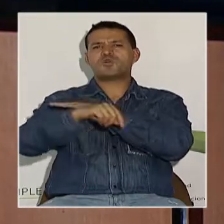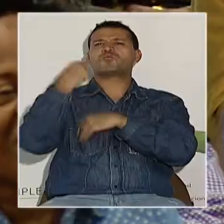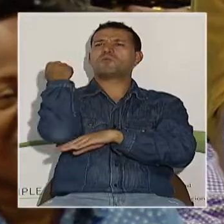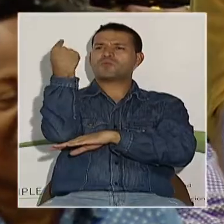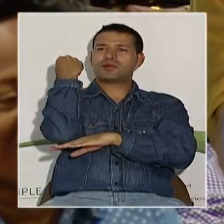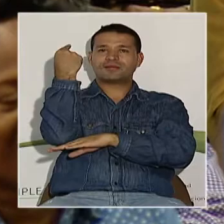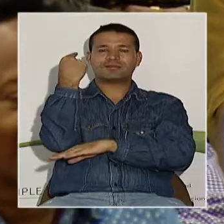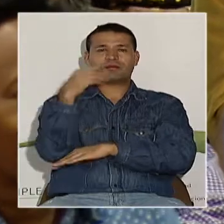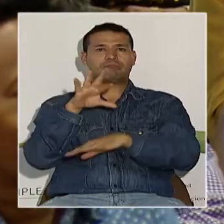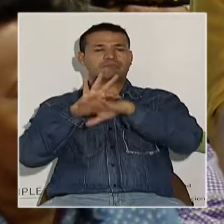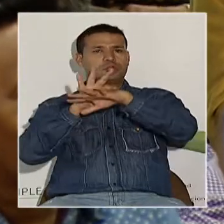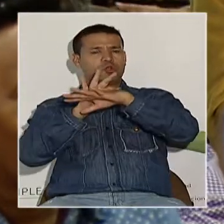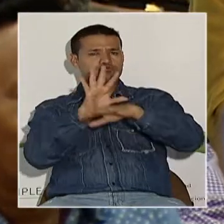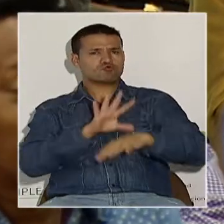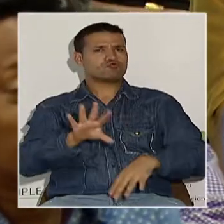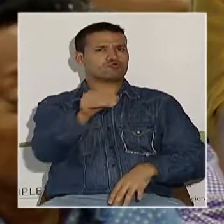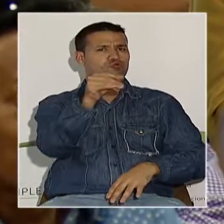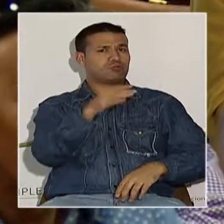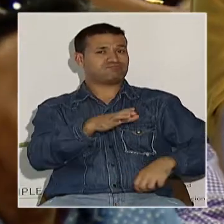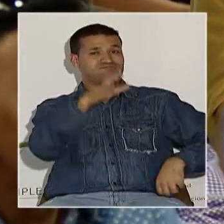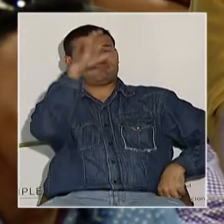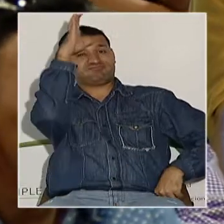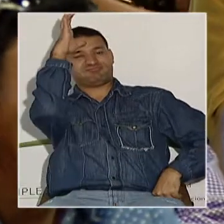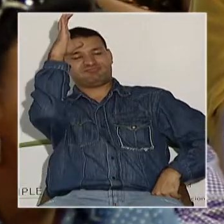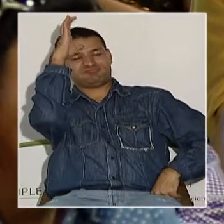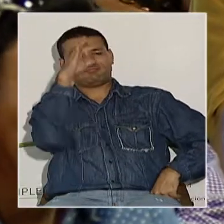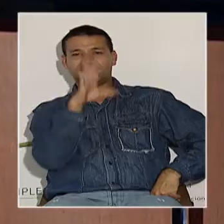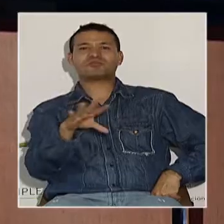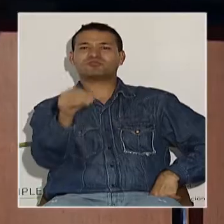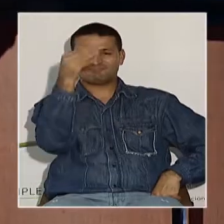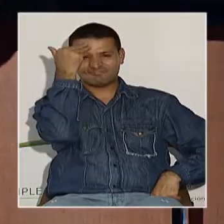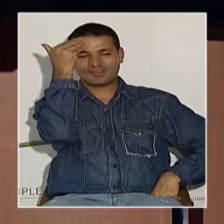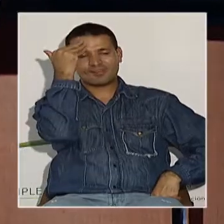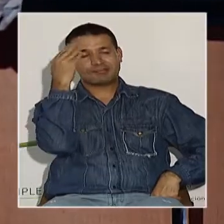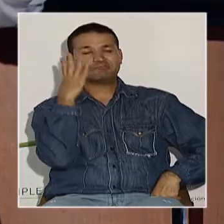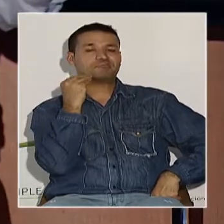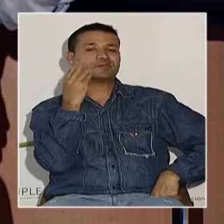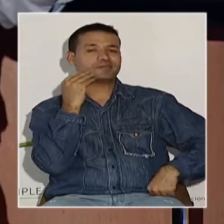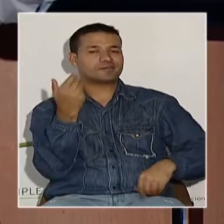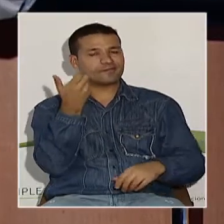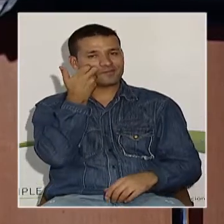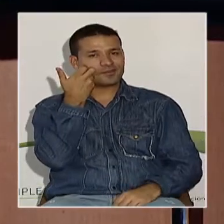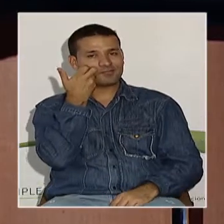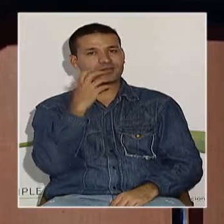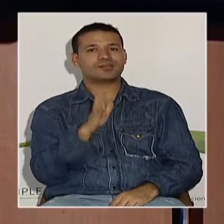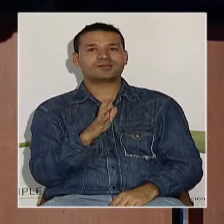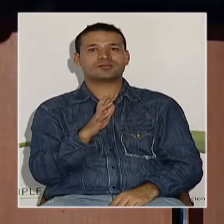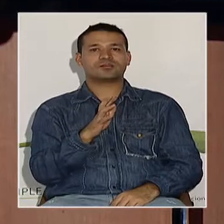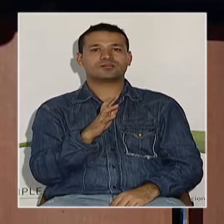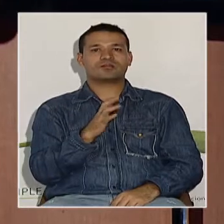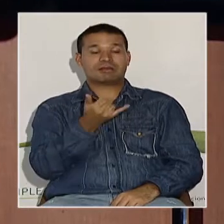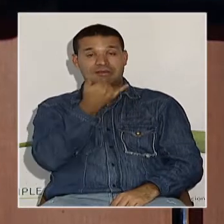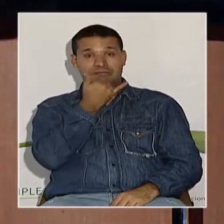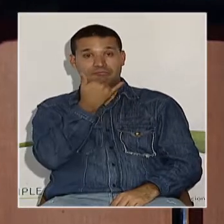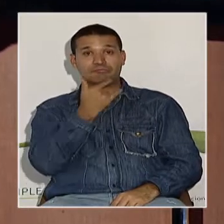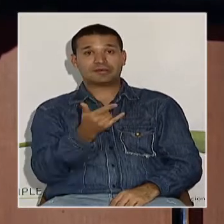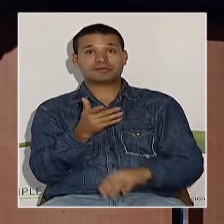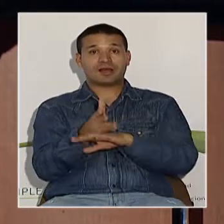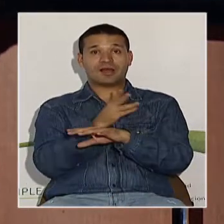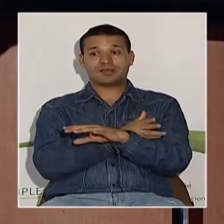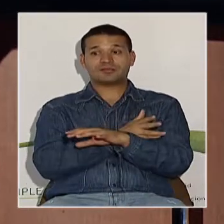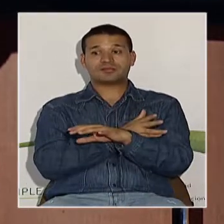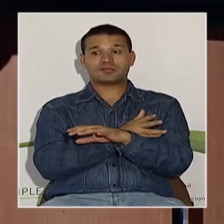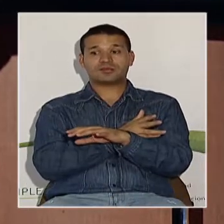medicina. Todos tenemos algo que decir de una enfermedad. Y hay veces entonces el paciente sufre un fraccionamiento, como lo pintó este